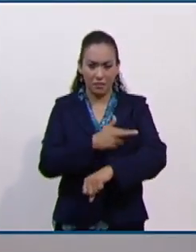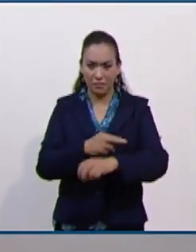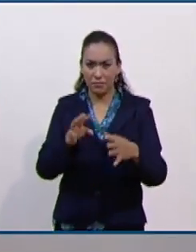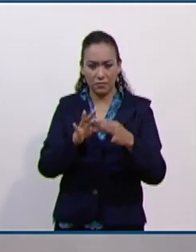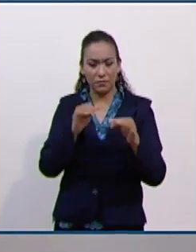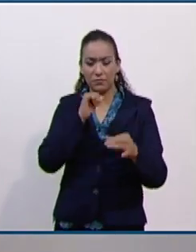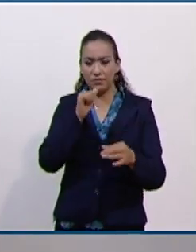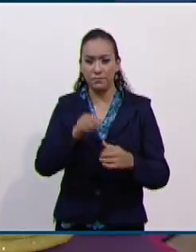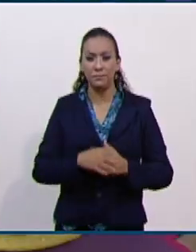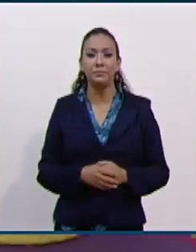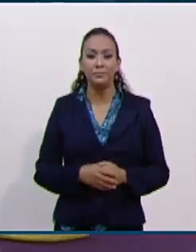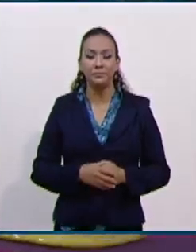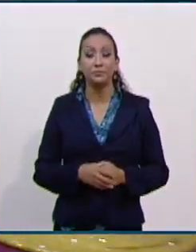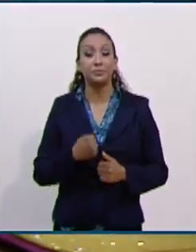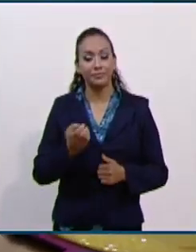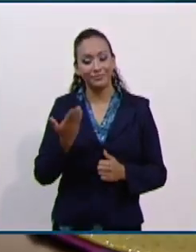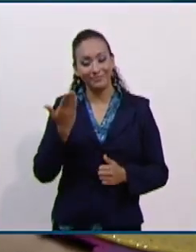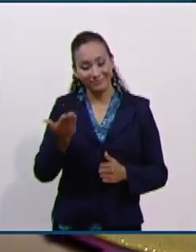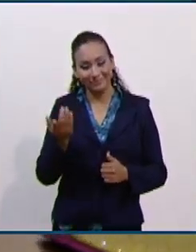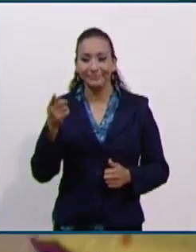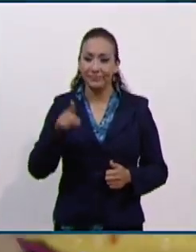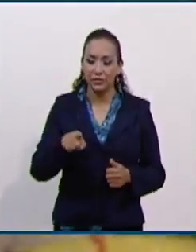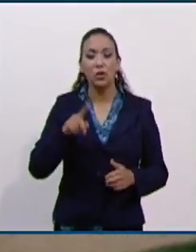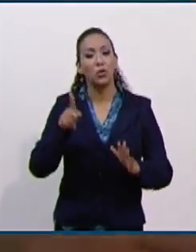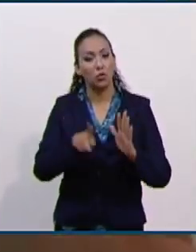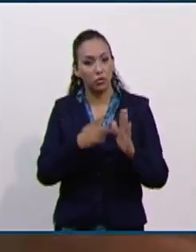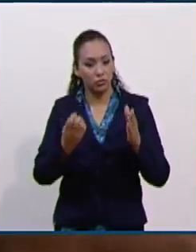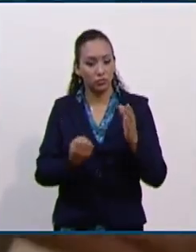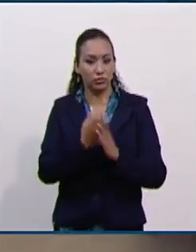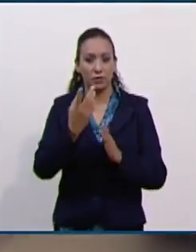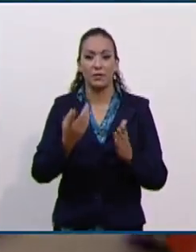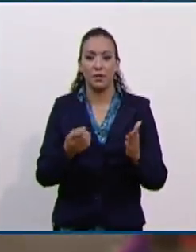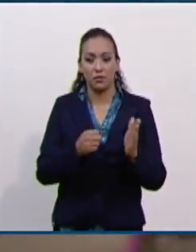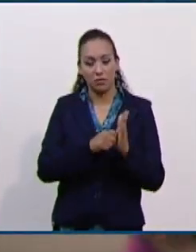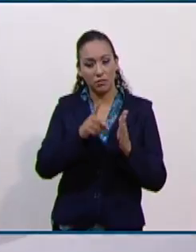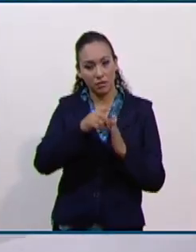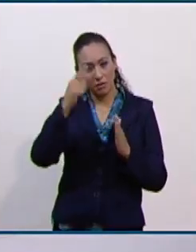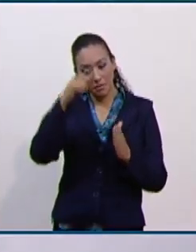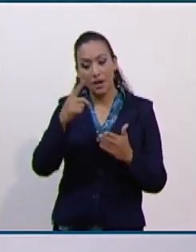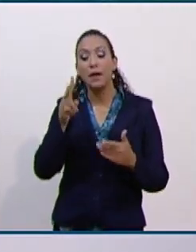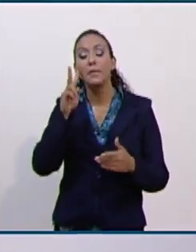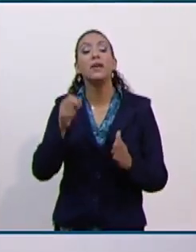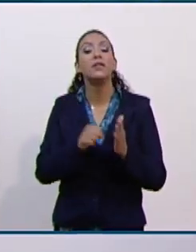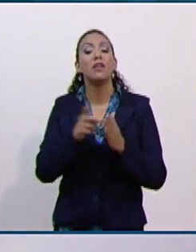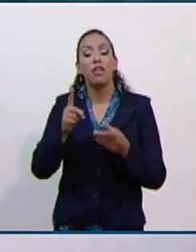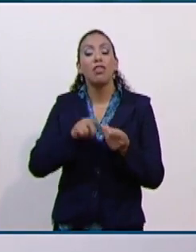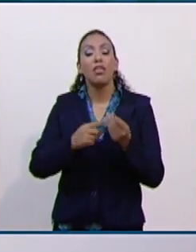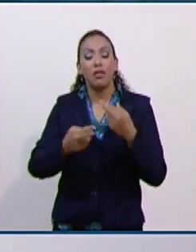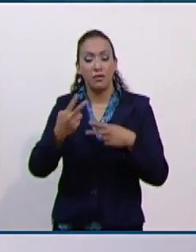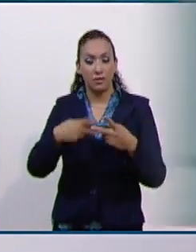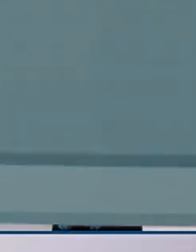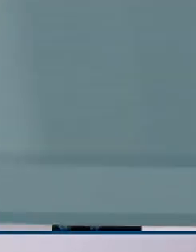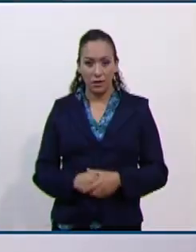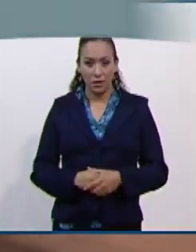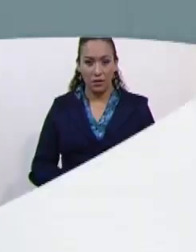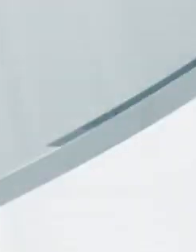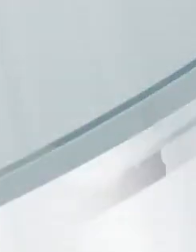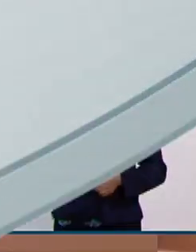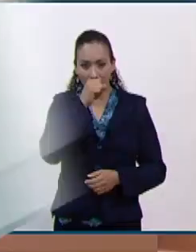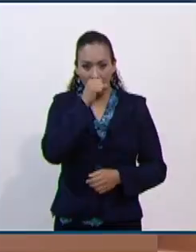requería, por lo que ordenó emitir una nueva determinación sobre la procedencia de sus solicitudes.